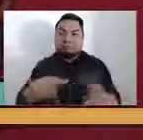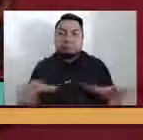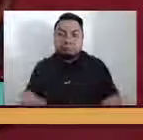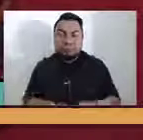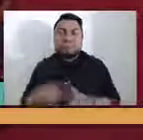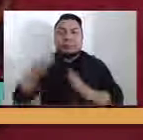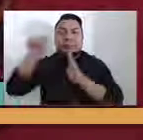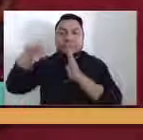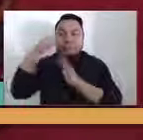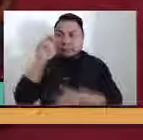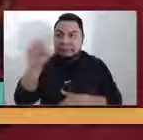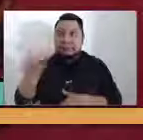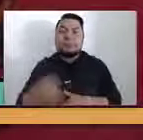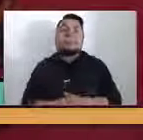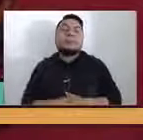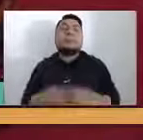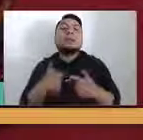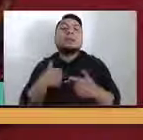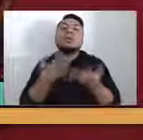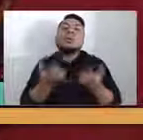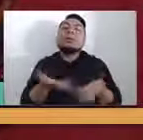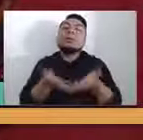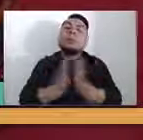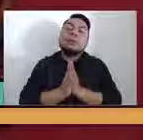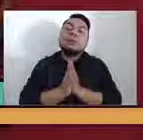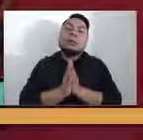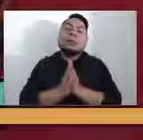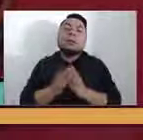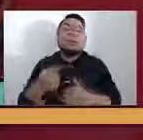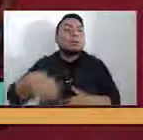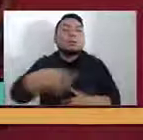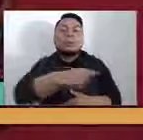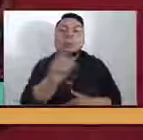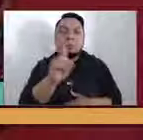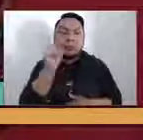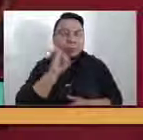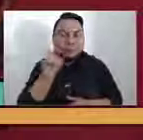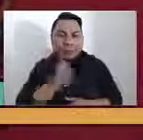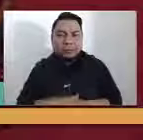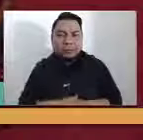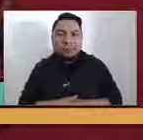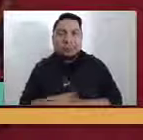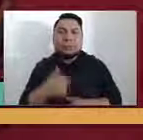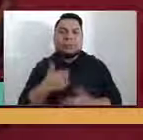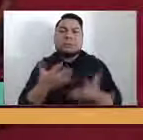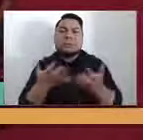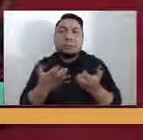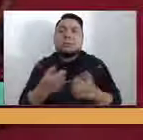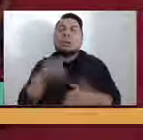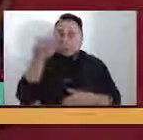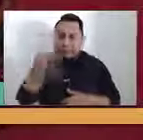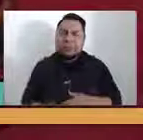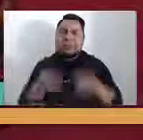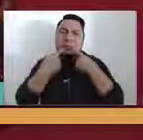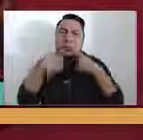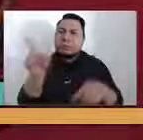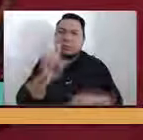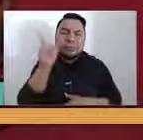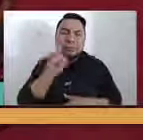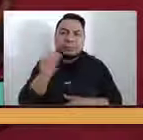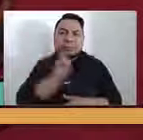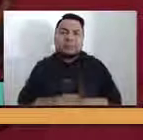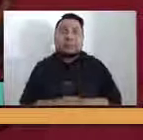en este video. Quiero pedirle, por favor, que no mienta, y quiero pedirle expresamente que no mienta, porque sí